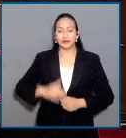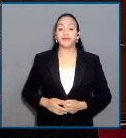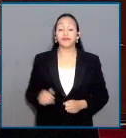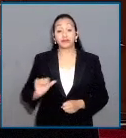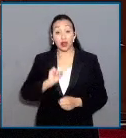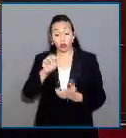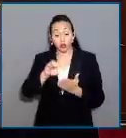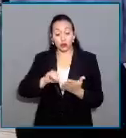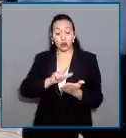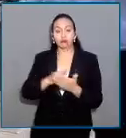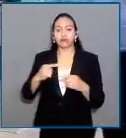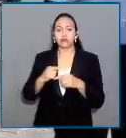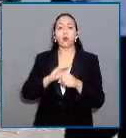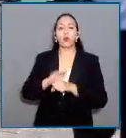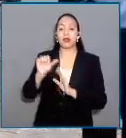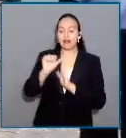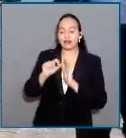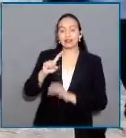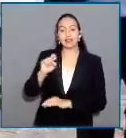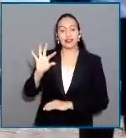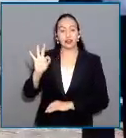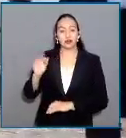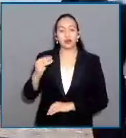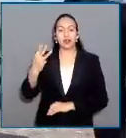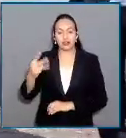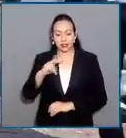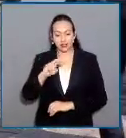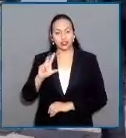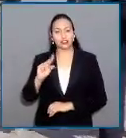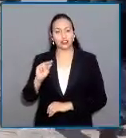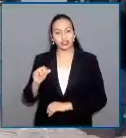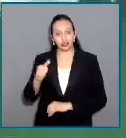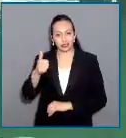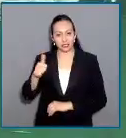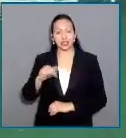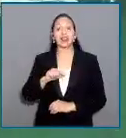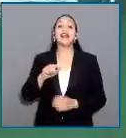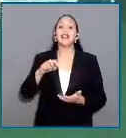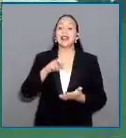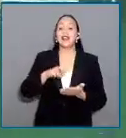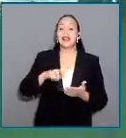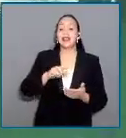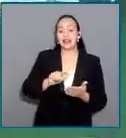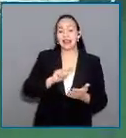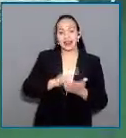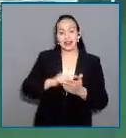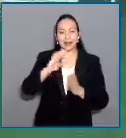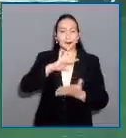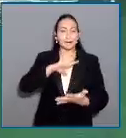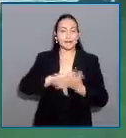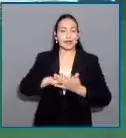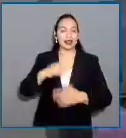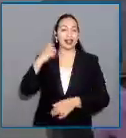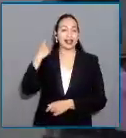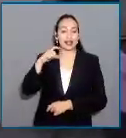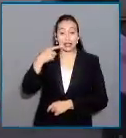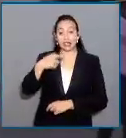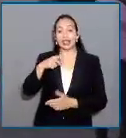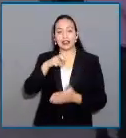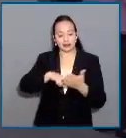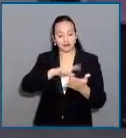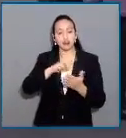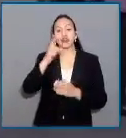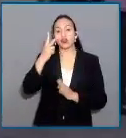los artículos 143 y 286 del Código Penal de Querétaro, reformados en 2021. Entre otros temas, el